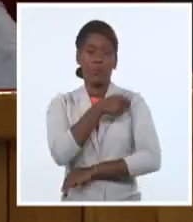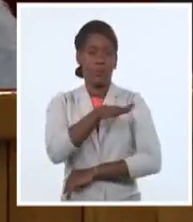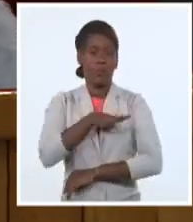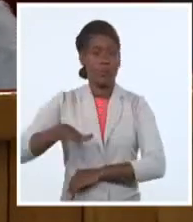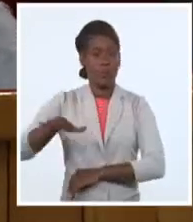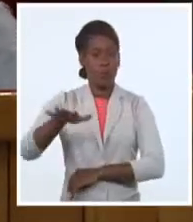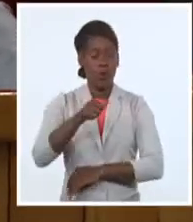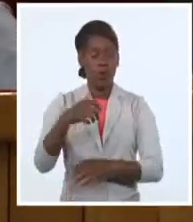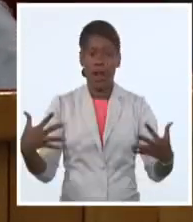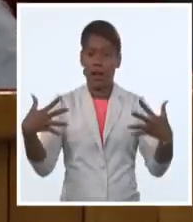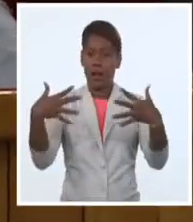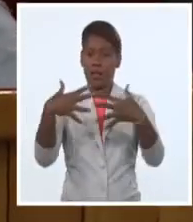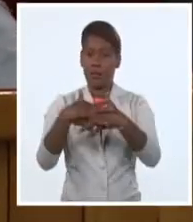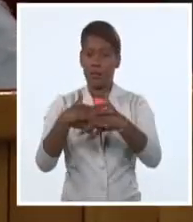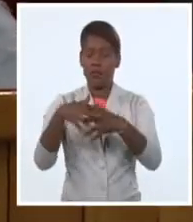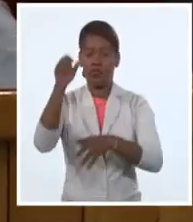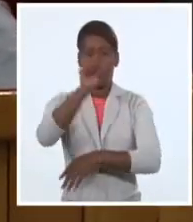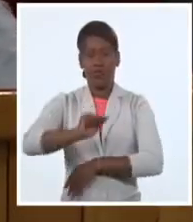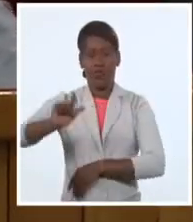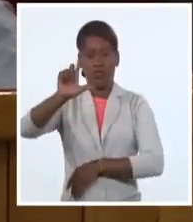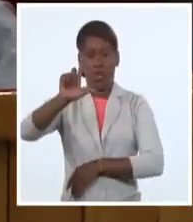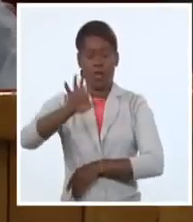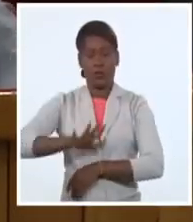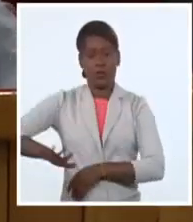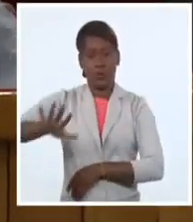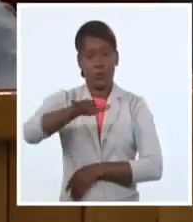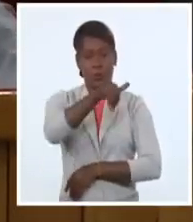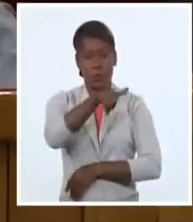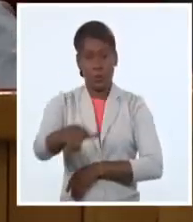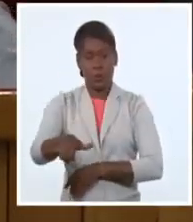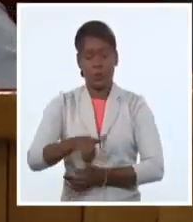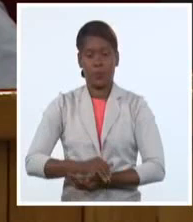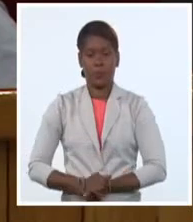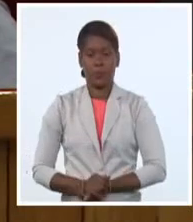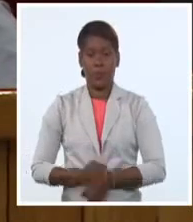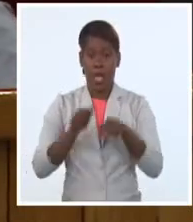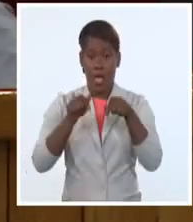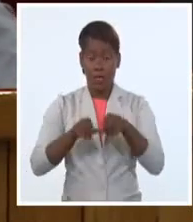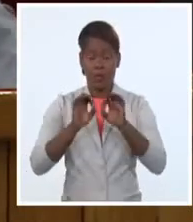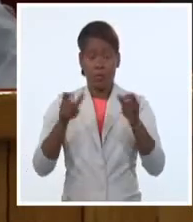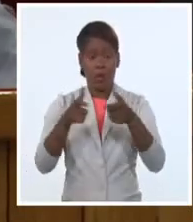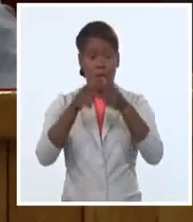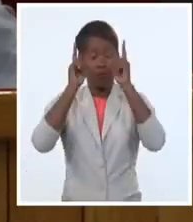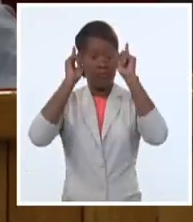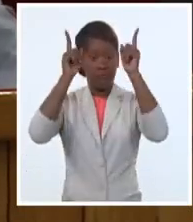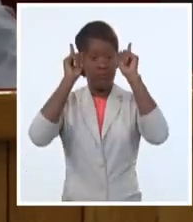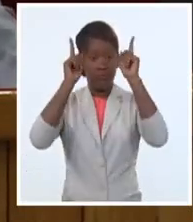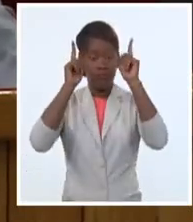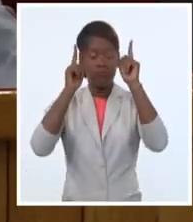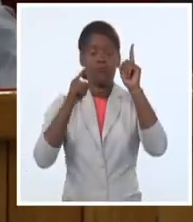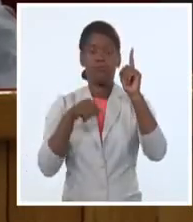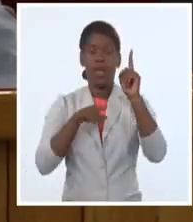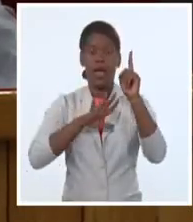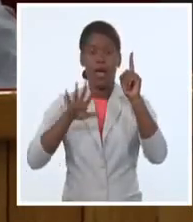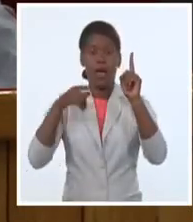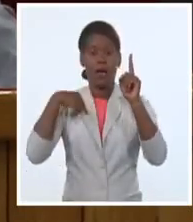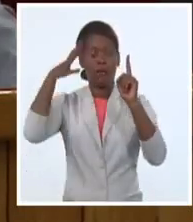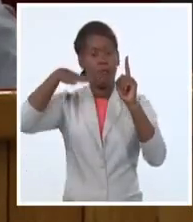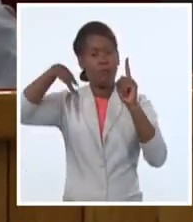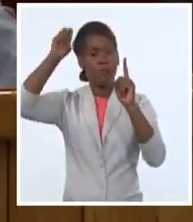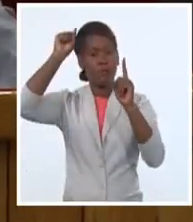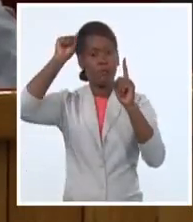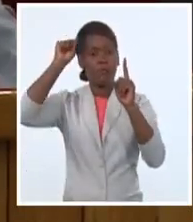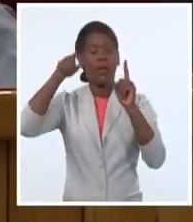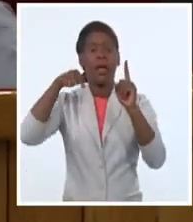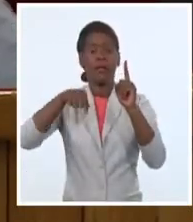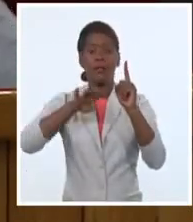la consolidación del socialismo. Esta misma sesión de la Asamblea nos ha dado buenas razones para proponernos una